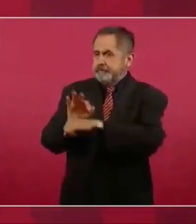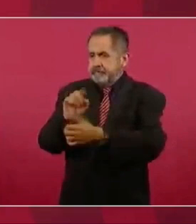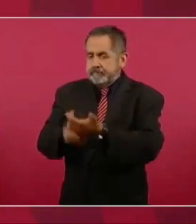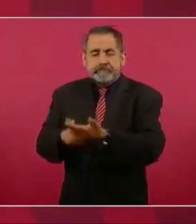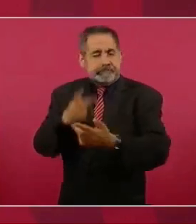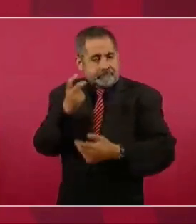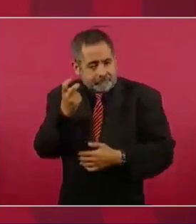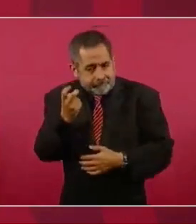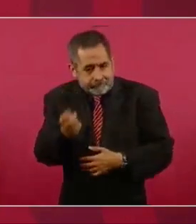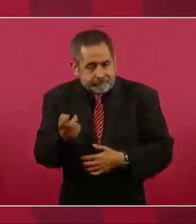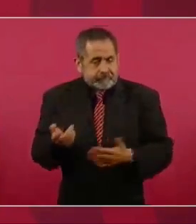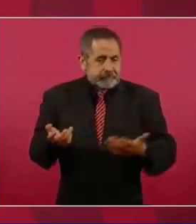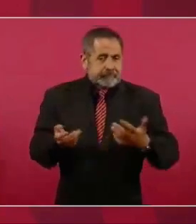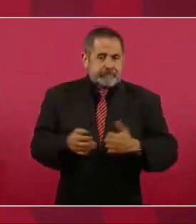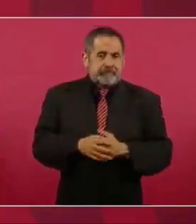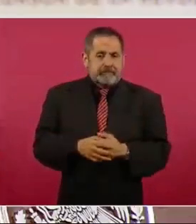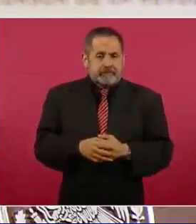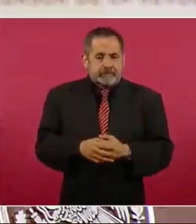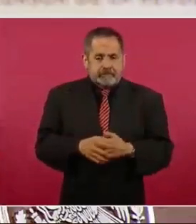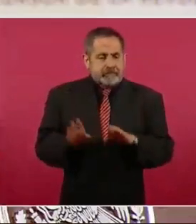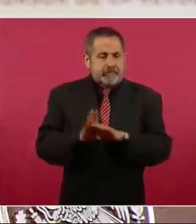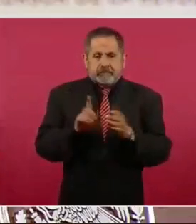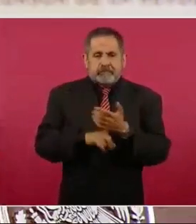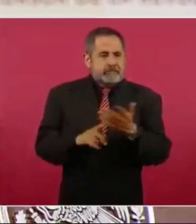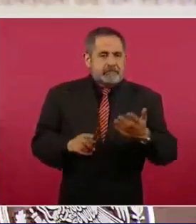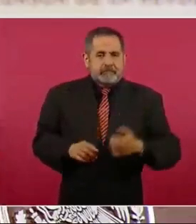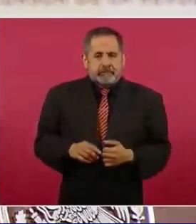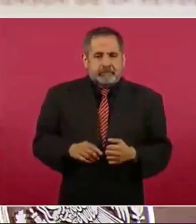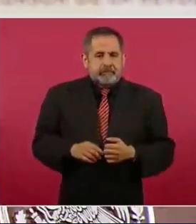¿Cómo los líderes,